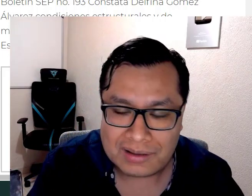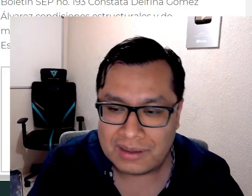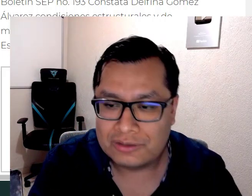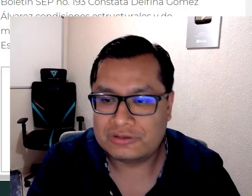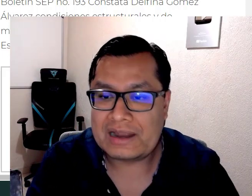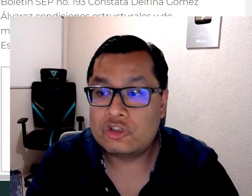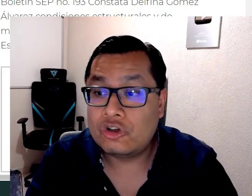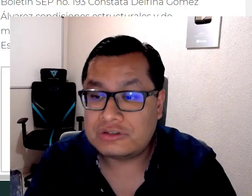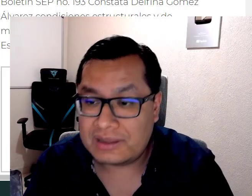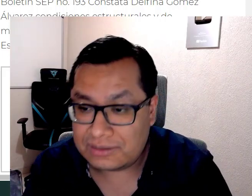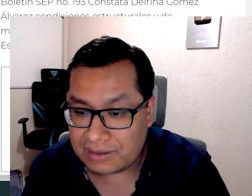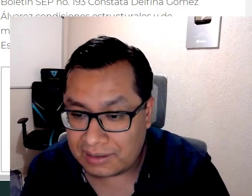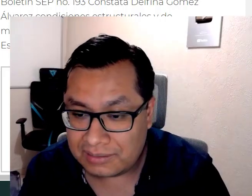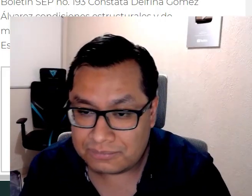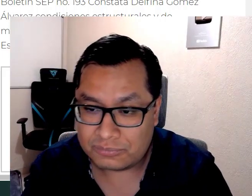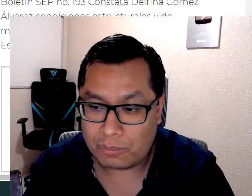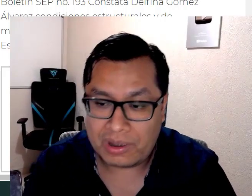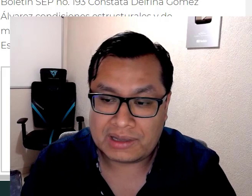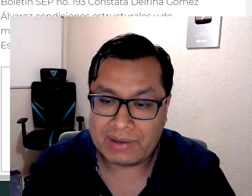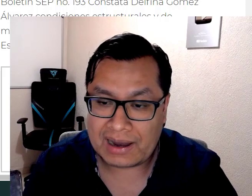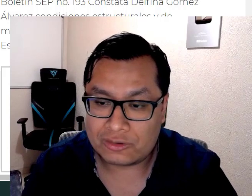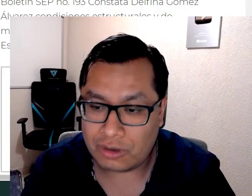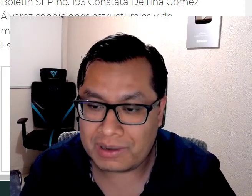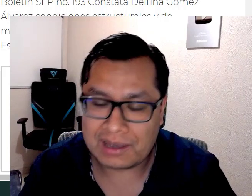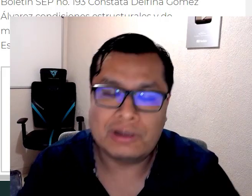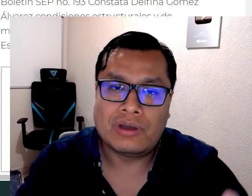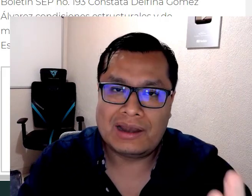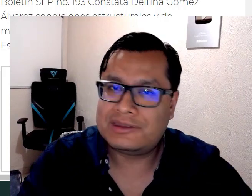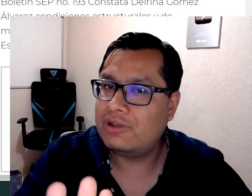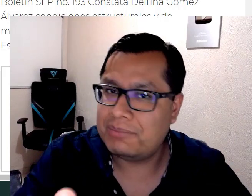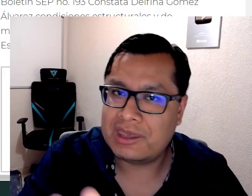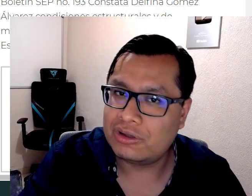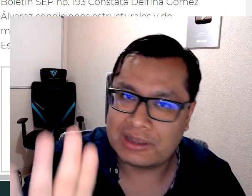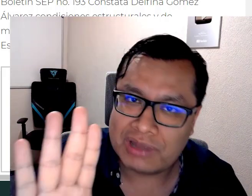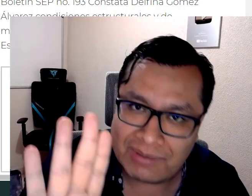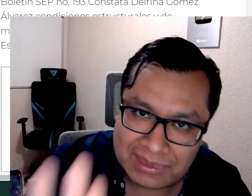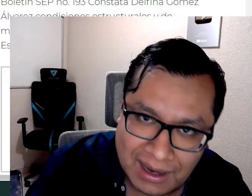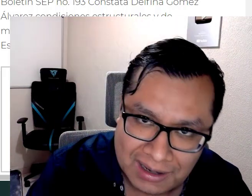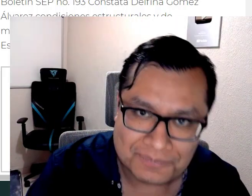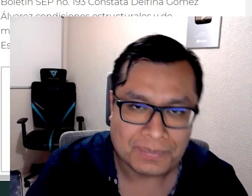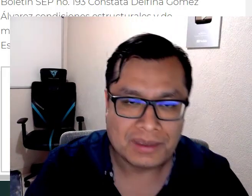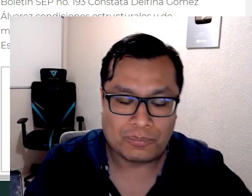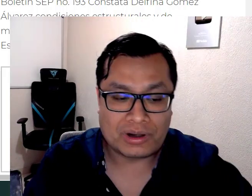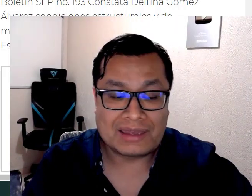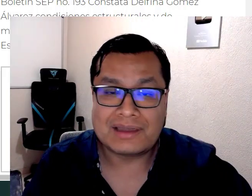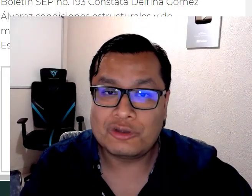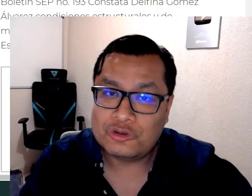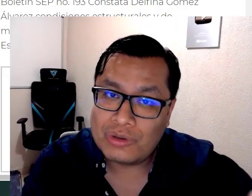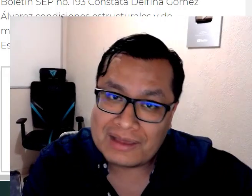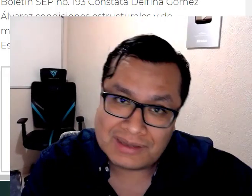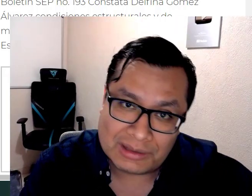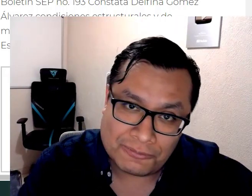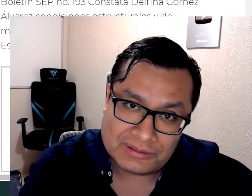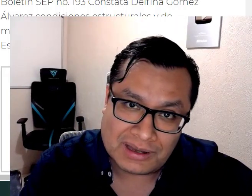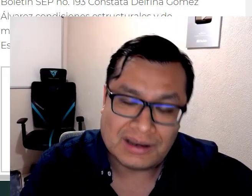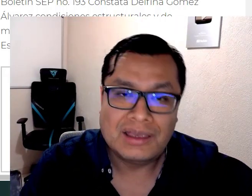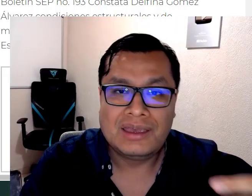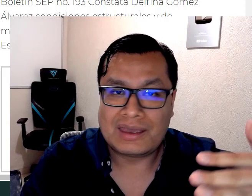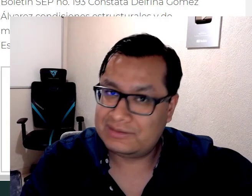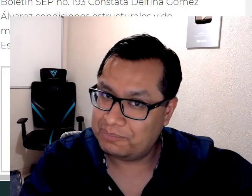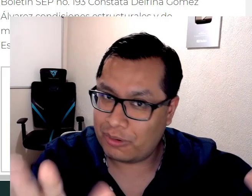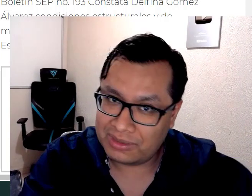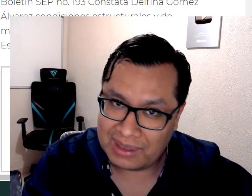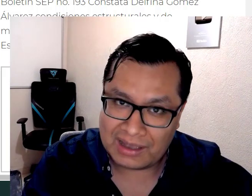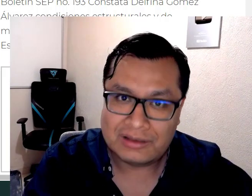entonces el docente no puede trabajar doble que bueno el estado de méxico tiene una ventaja porque salió en su caseta oficial